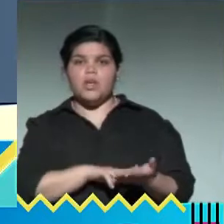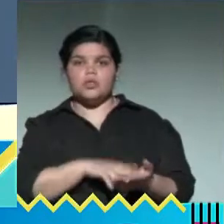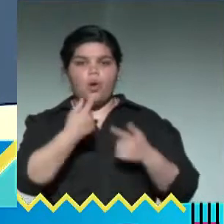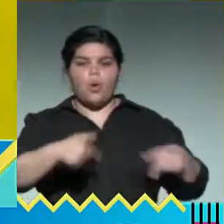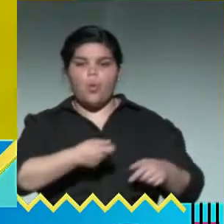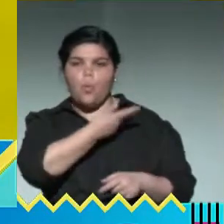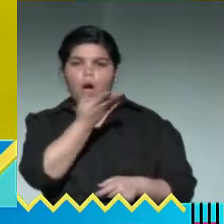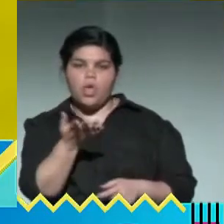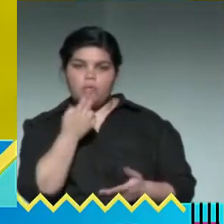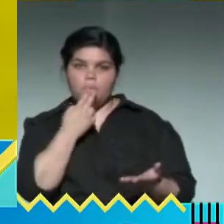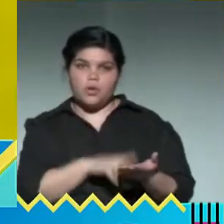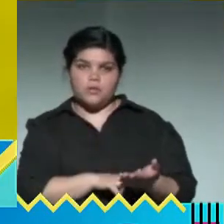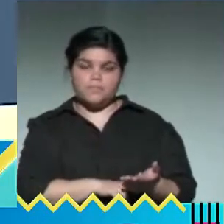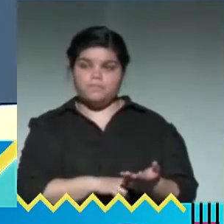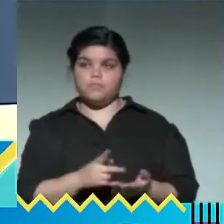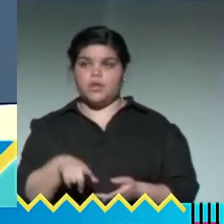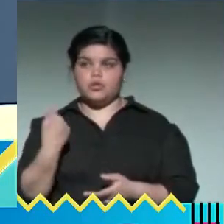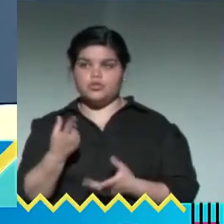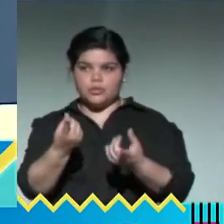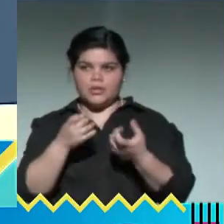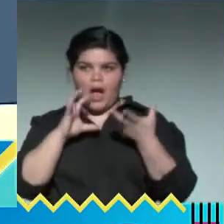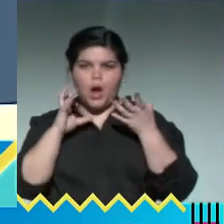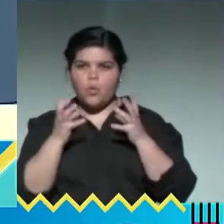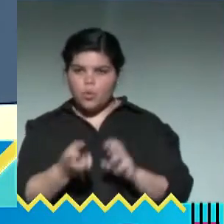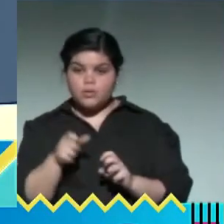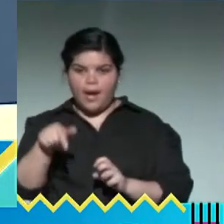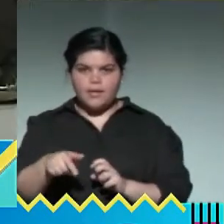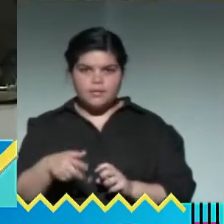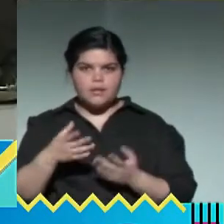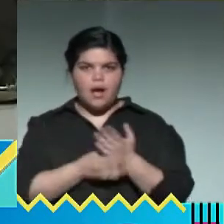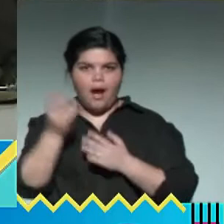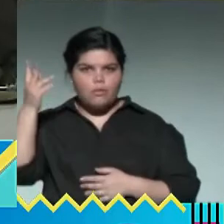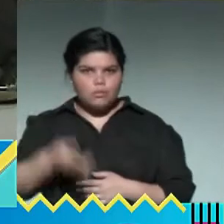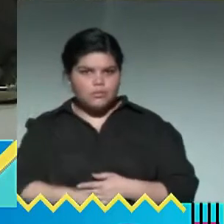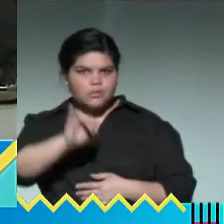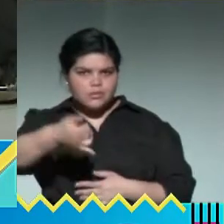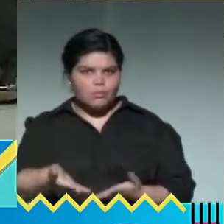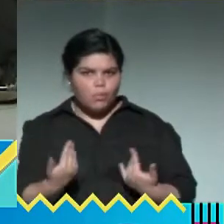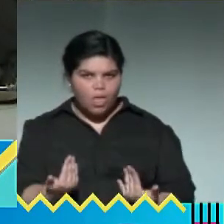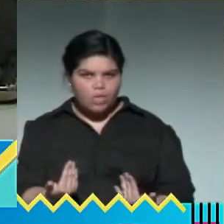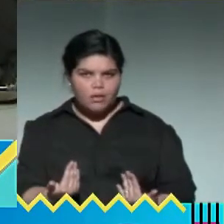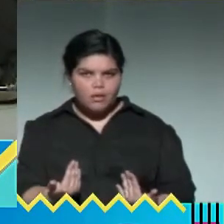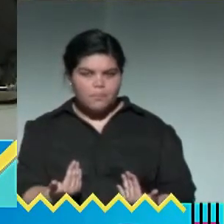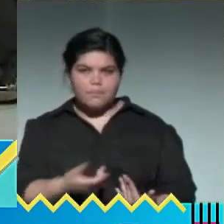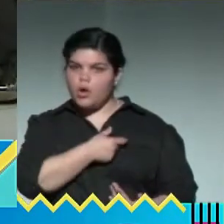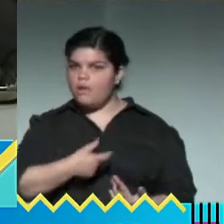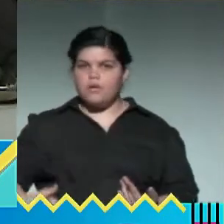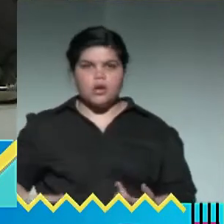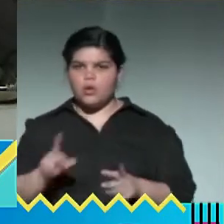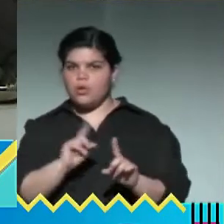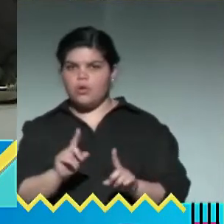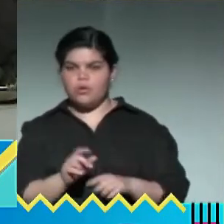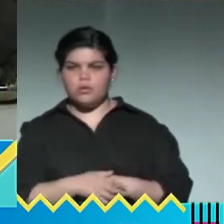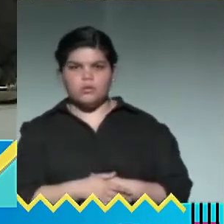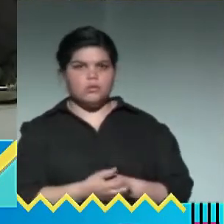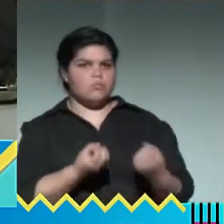exterior. Digo, si nosotros tenemos que ajustar, podemos ajustar ahí. Bueno, no lo ha hecho el gobierno aún. ¿Y por qué no lo ha hecho? Porque